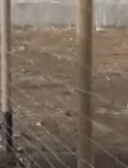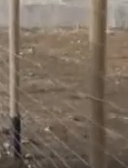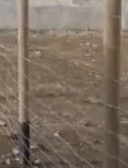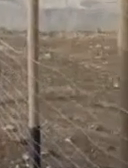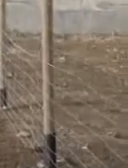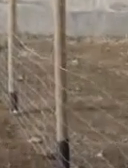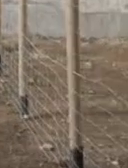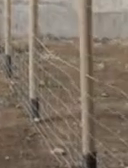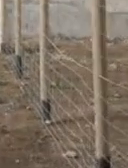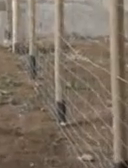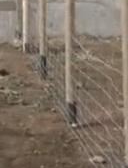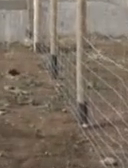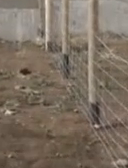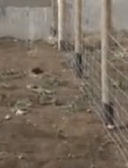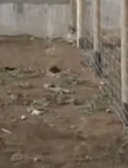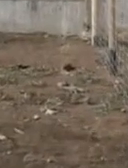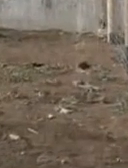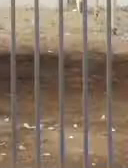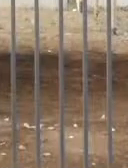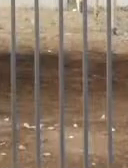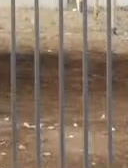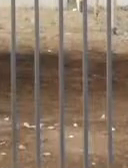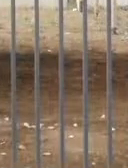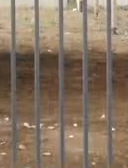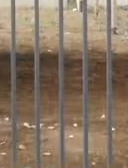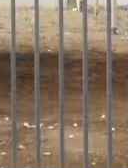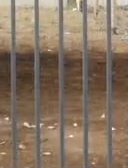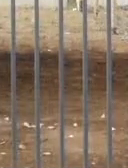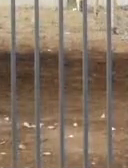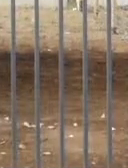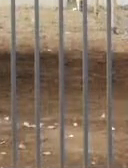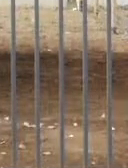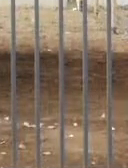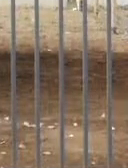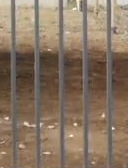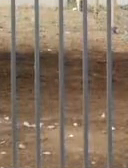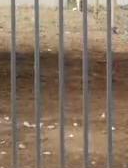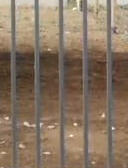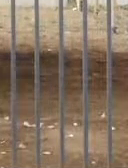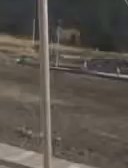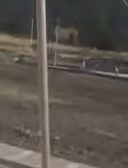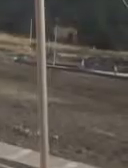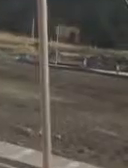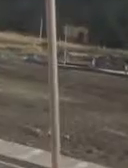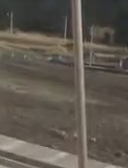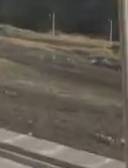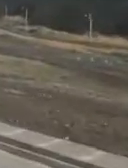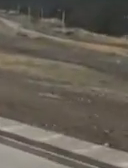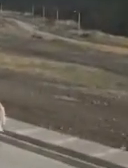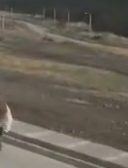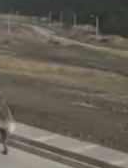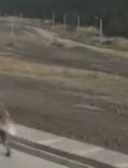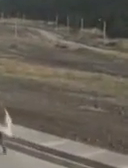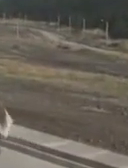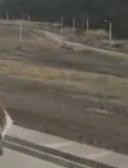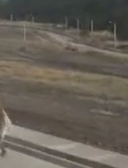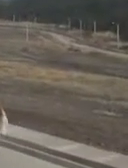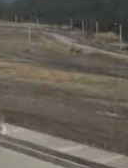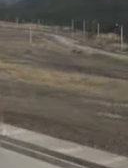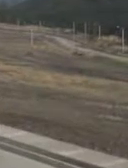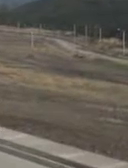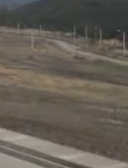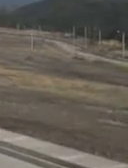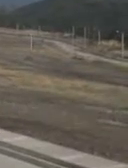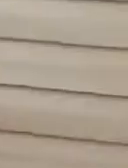específico, precisó que en Puerto Aysén los comités Rucameu, El Canelo y Unión Verdad y Justicia denuncian que llevan